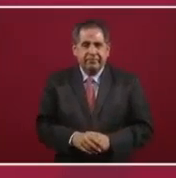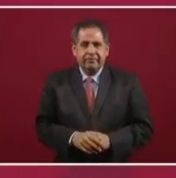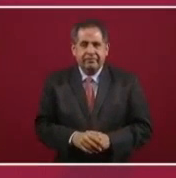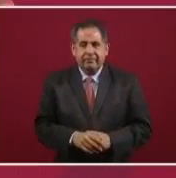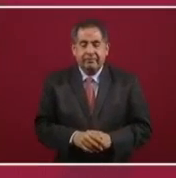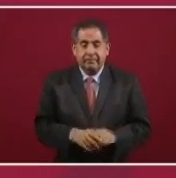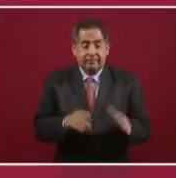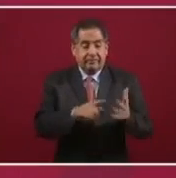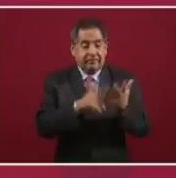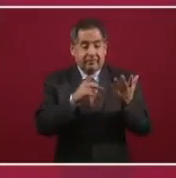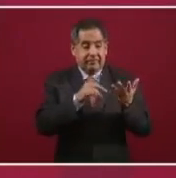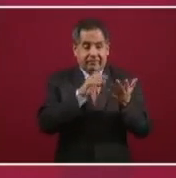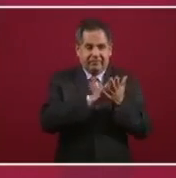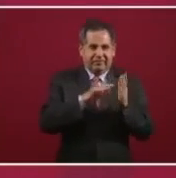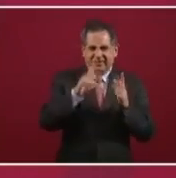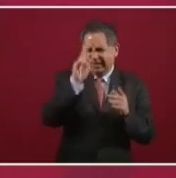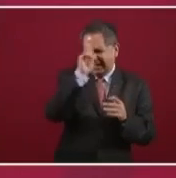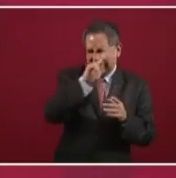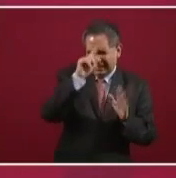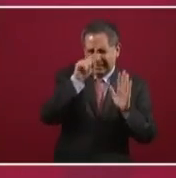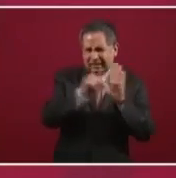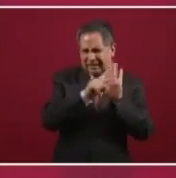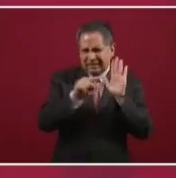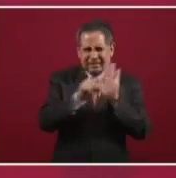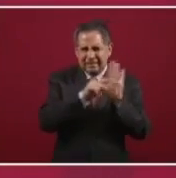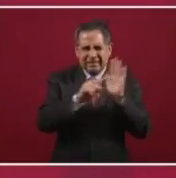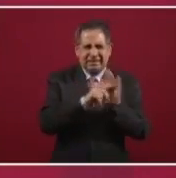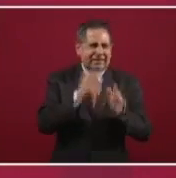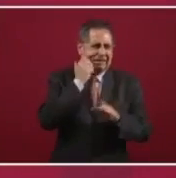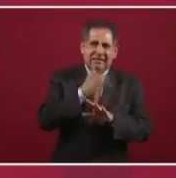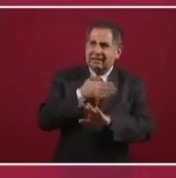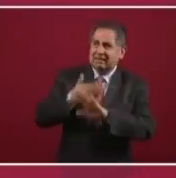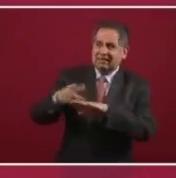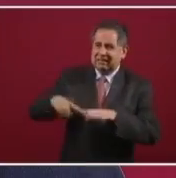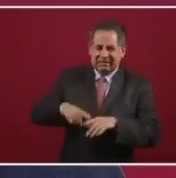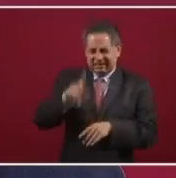que era pura nota roja y amarillismo.